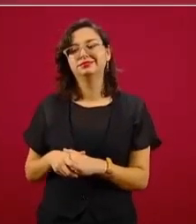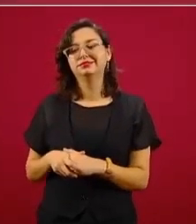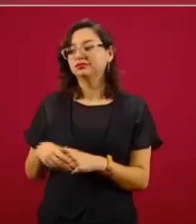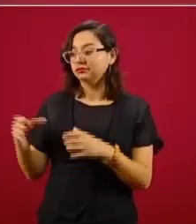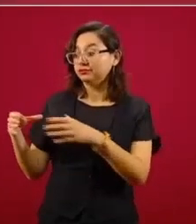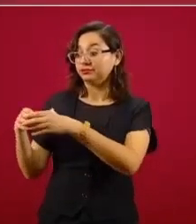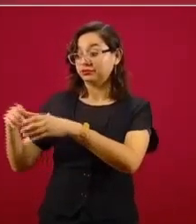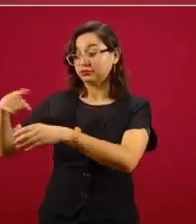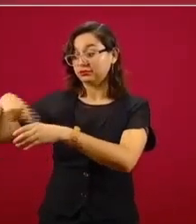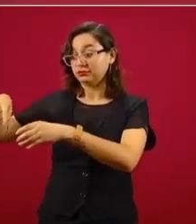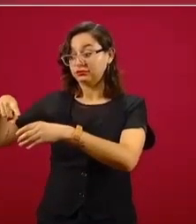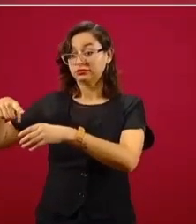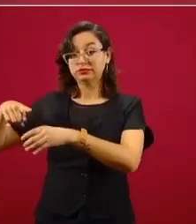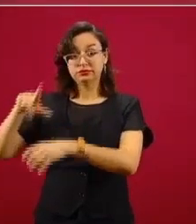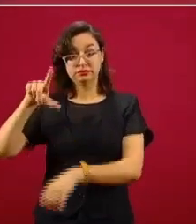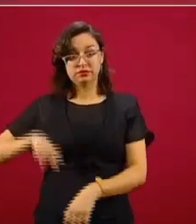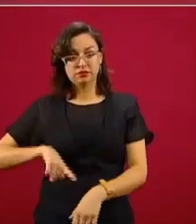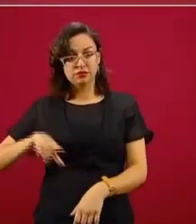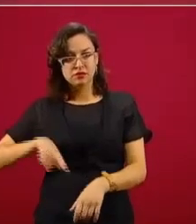régimen,